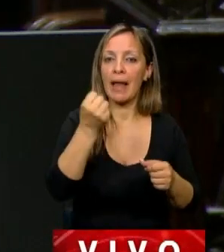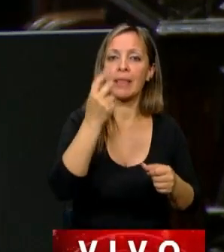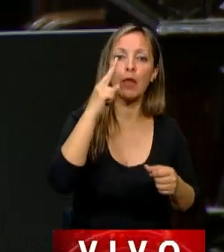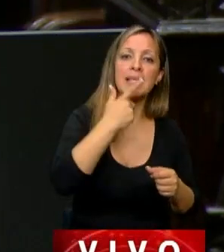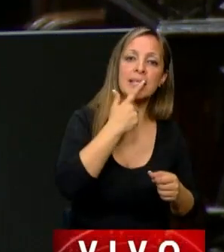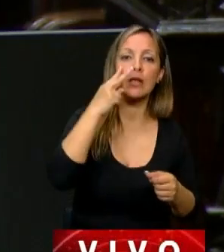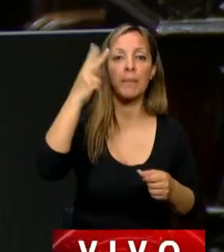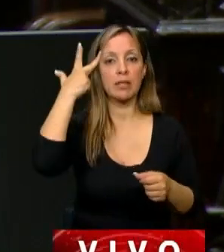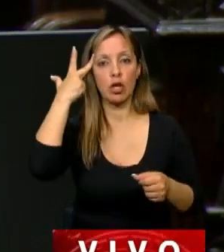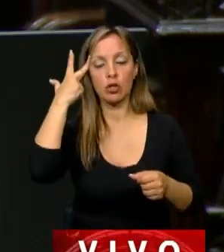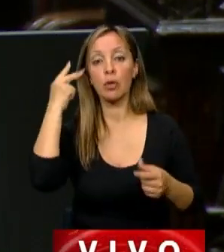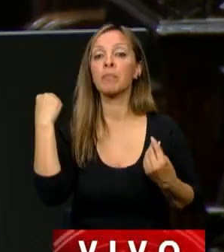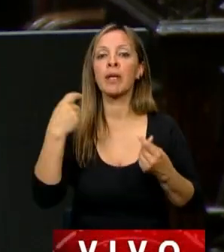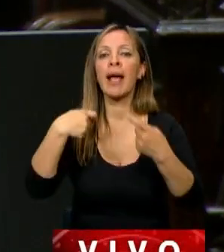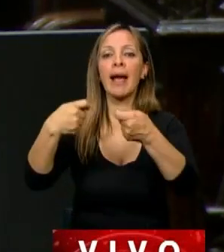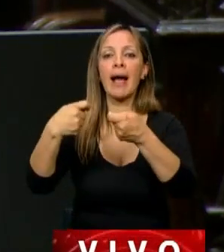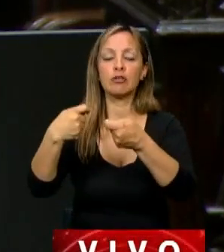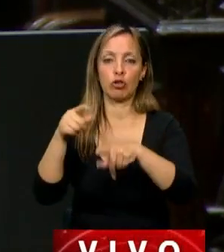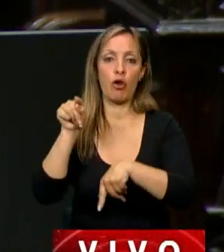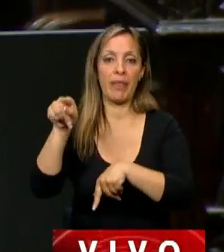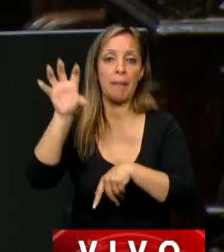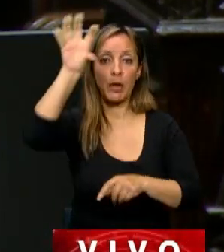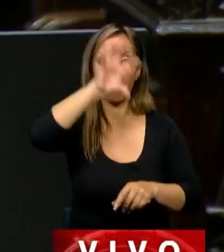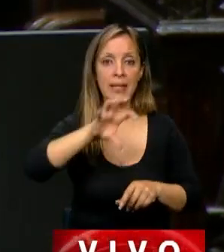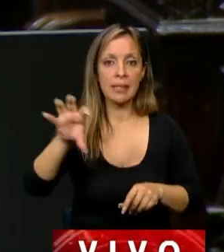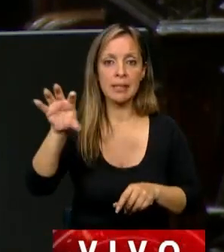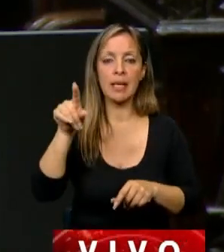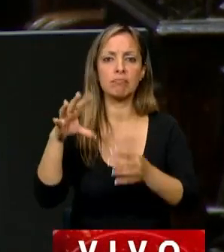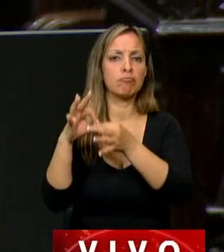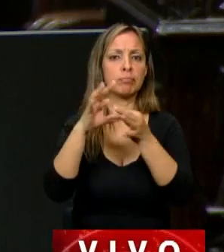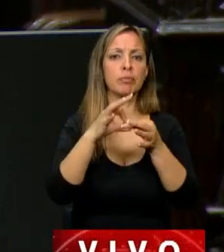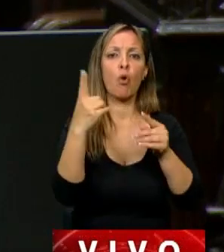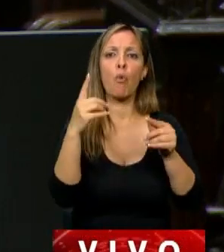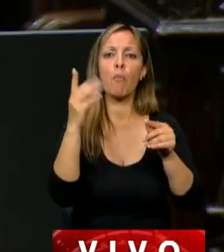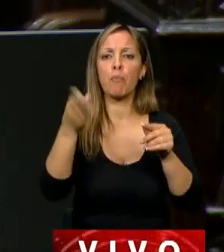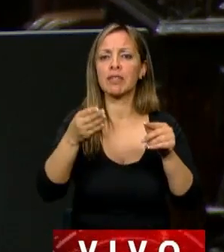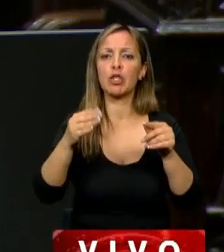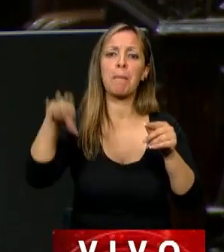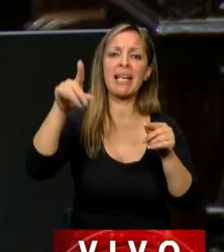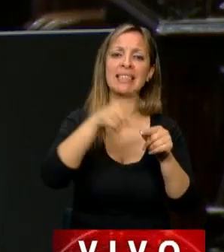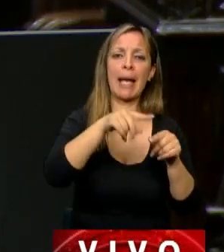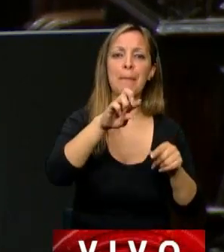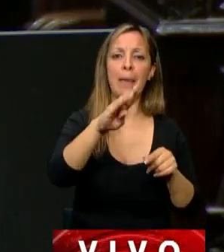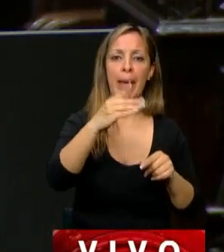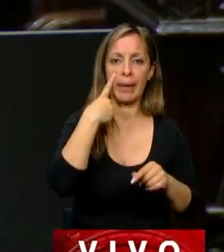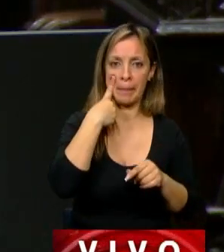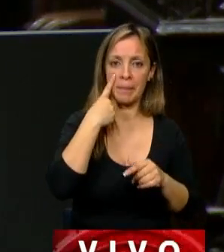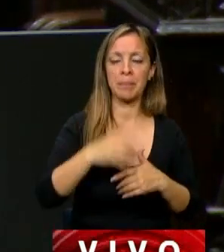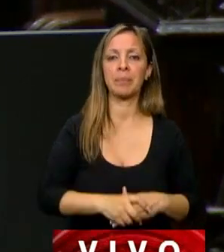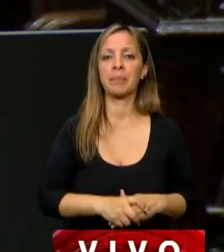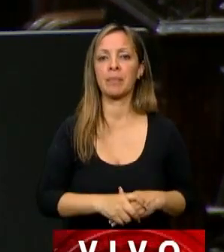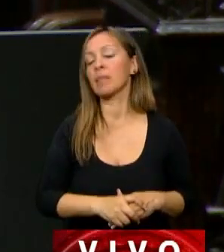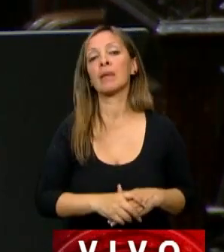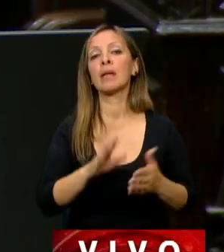corriente primario de las provincias fue de algo más de 1 punto del Producto Bruto Interno. En lo que hace a la